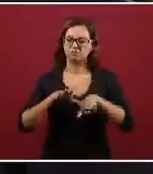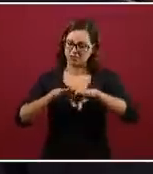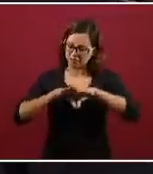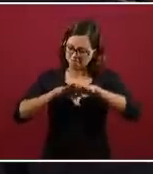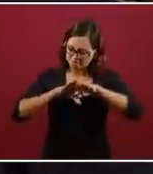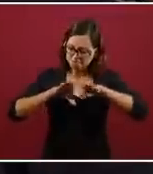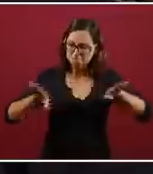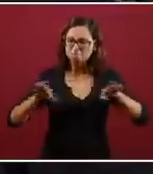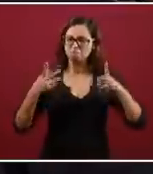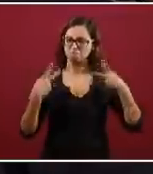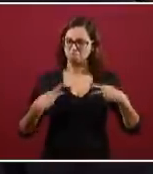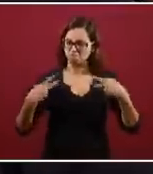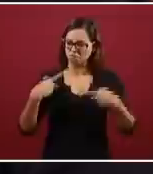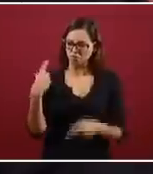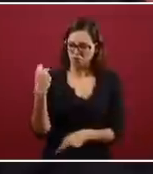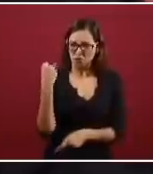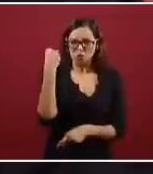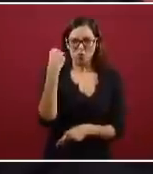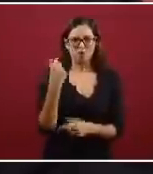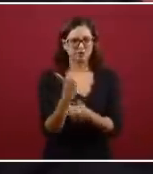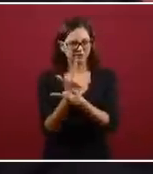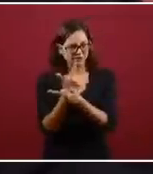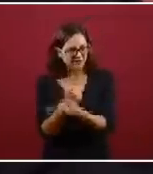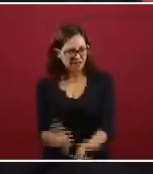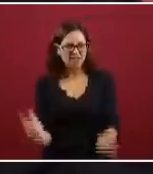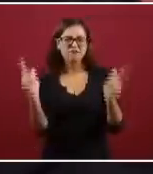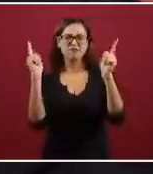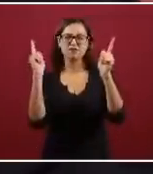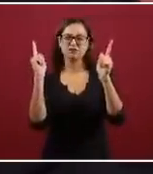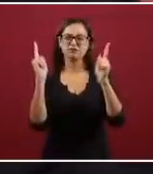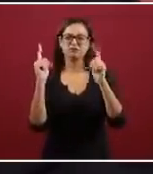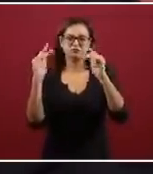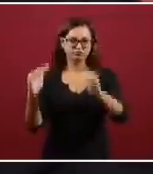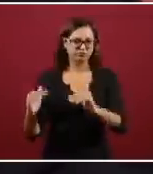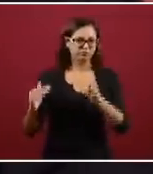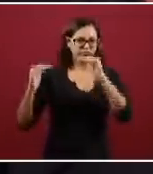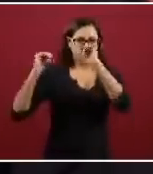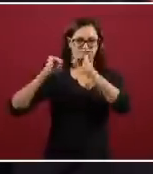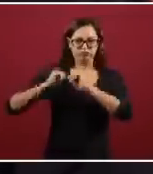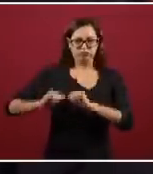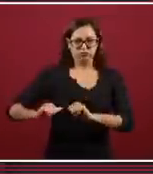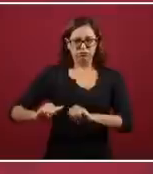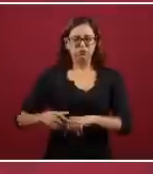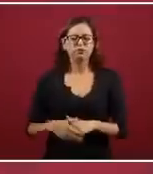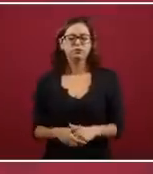democracia, de libertades, de soberanía.